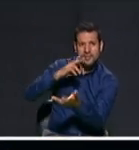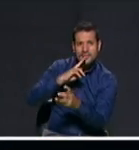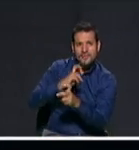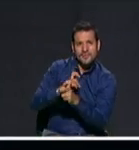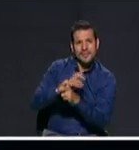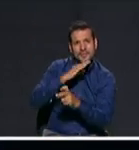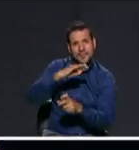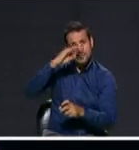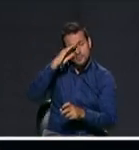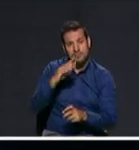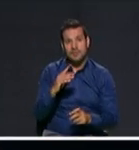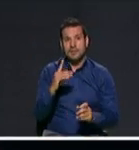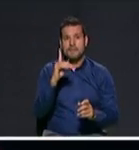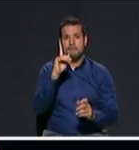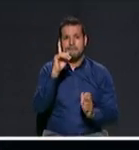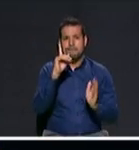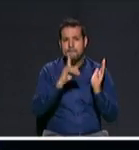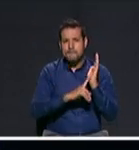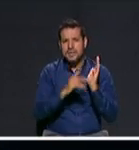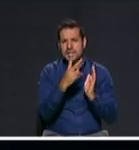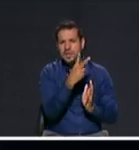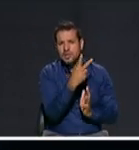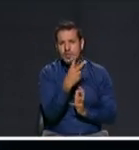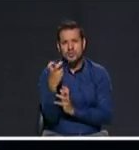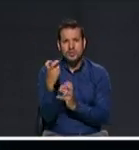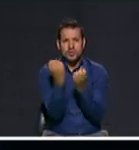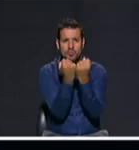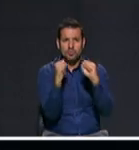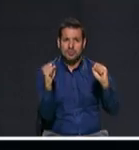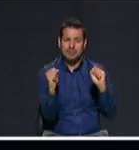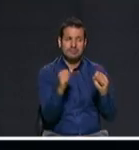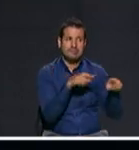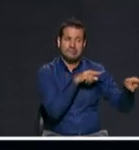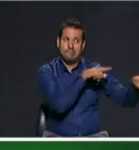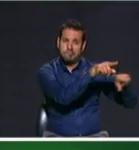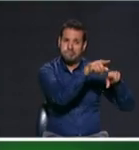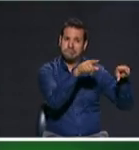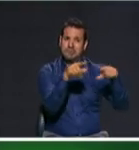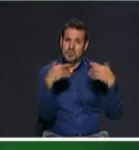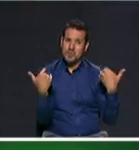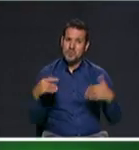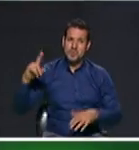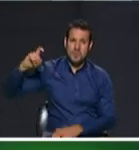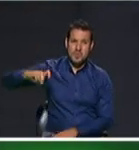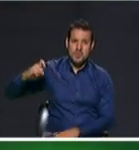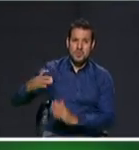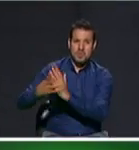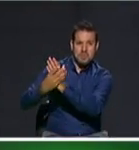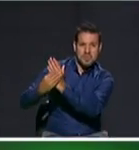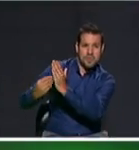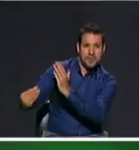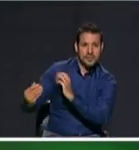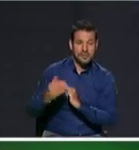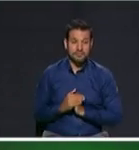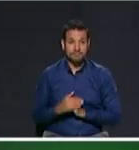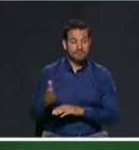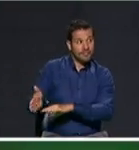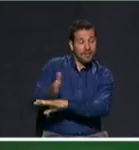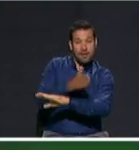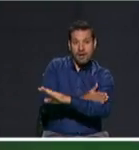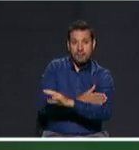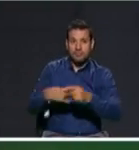de 1200 municipios del país hay muchos con más necesidades que medellín en los debates que hemos realizado